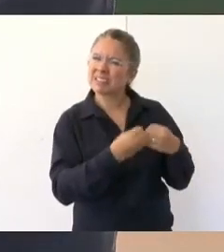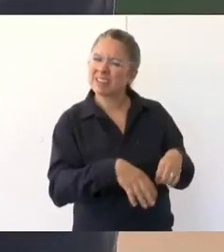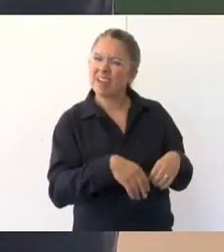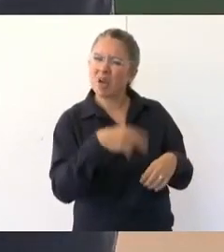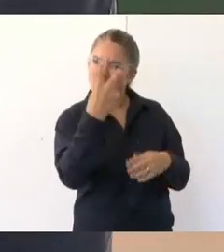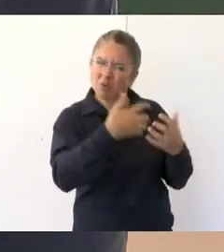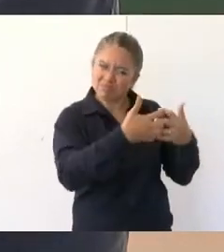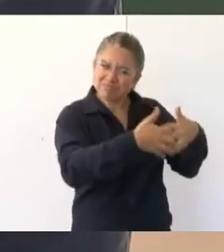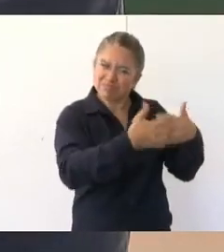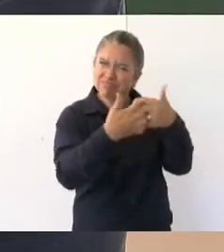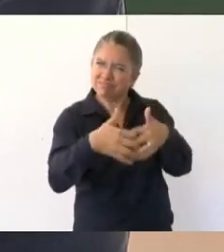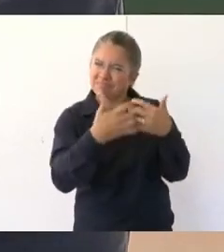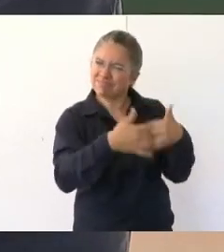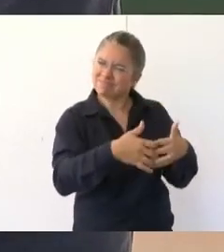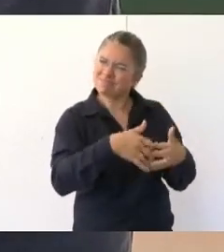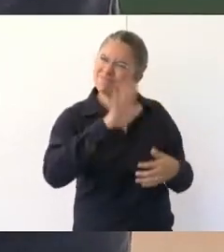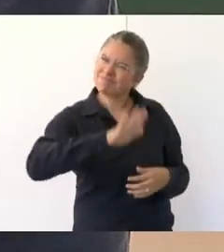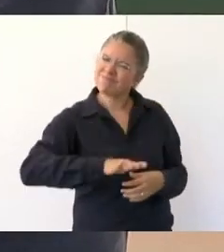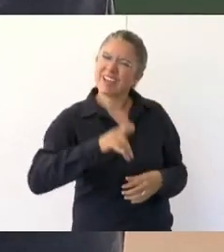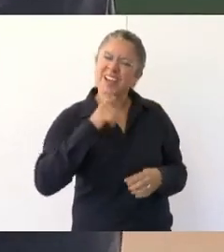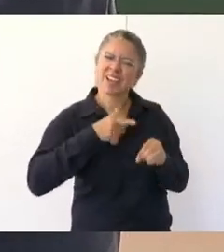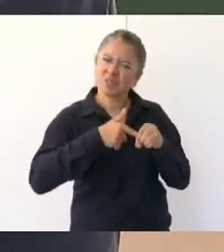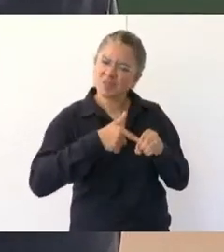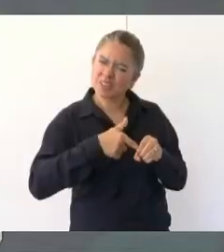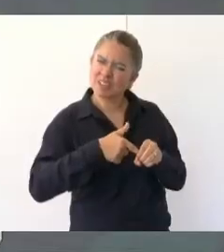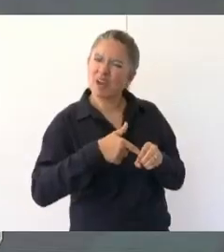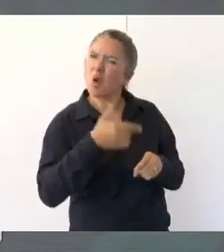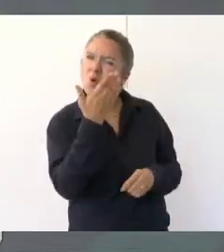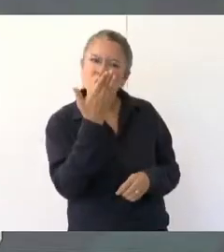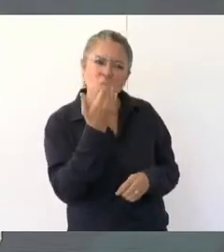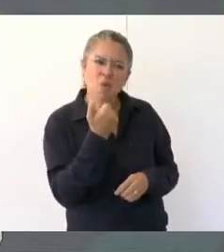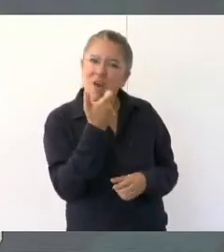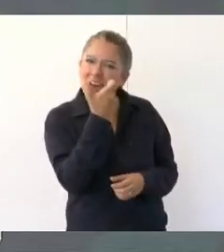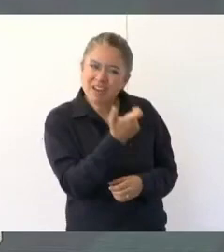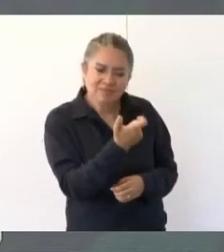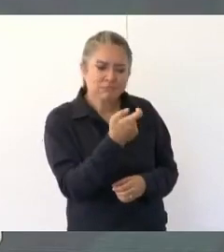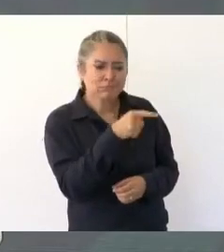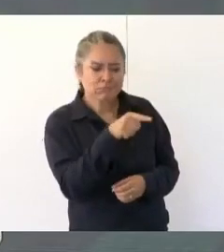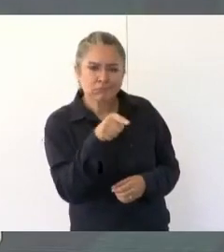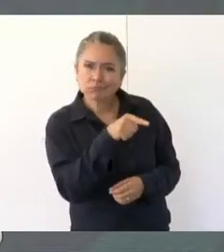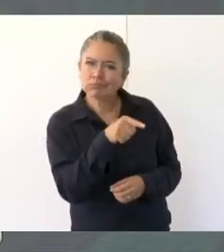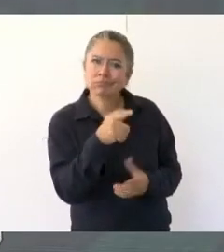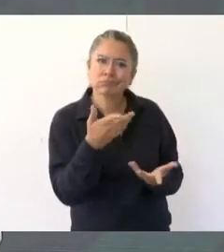o era combustible que no tenía precio, combustóleo,